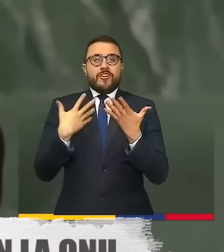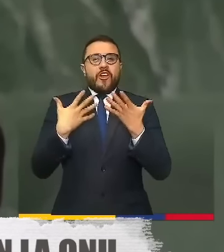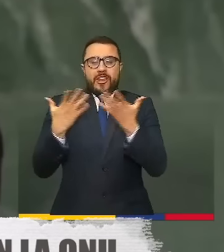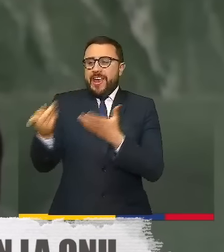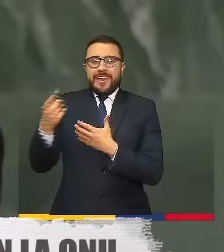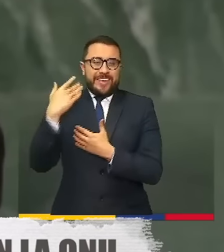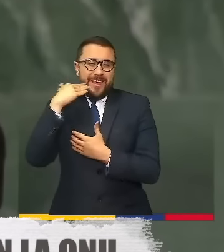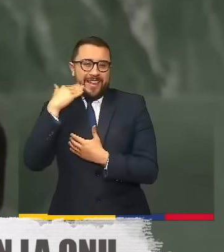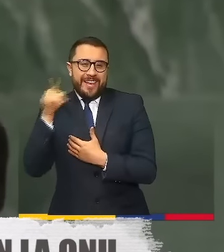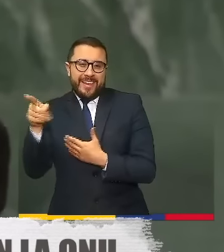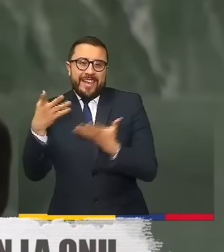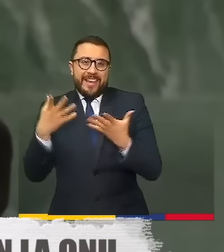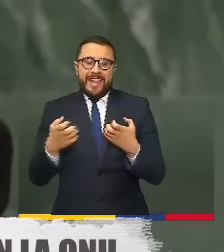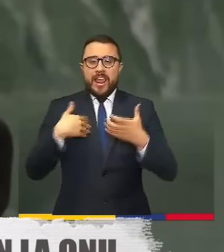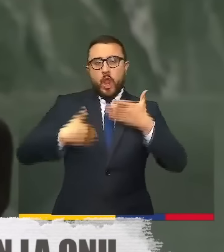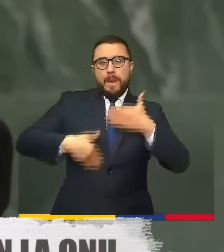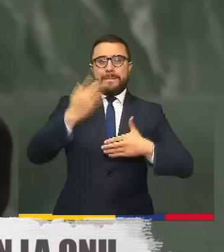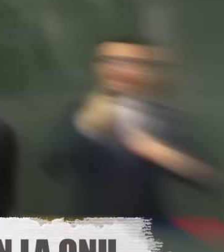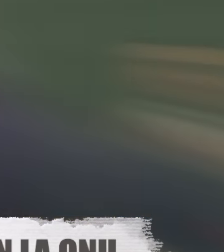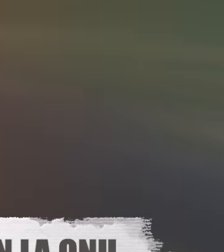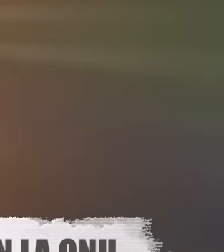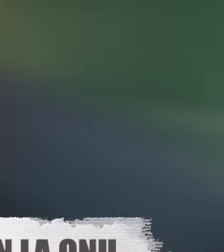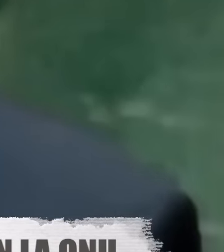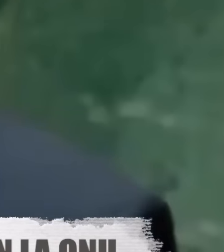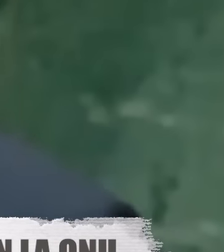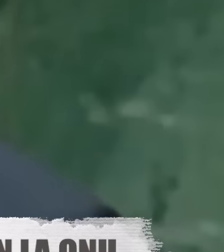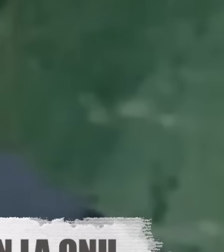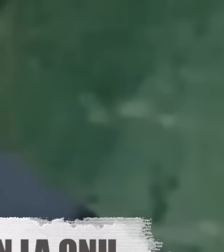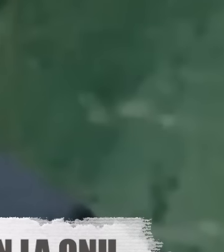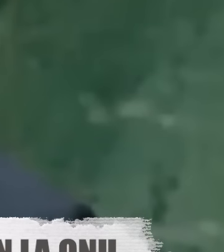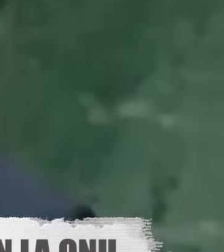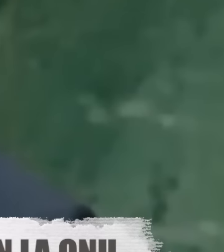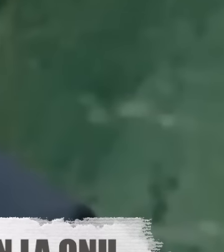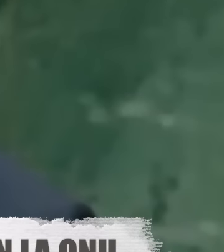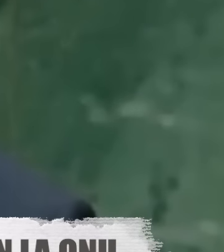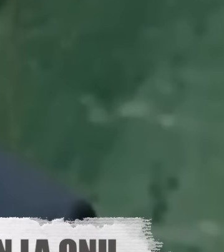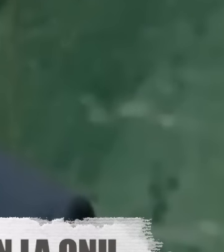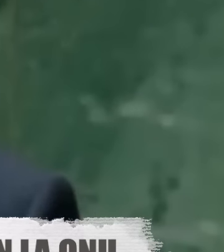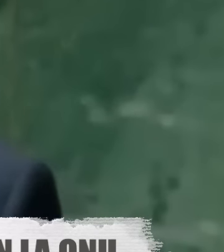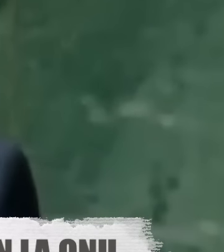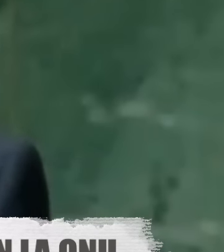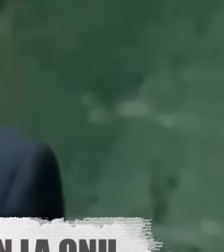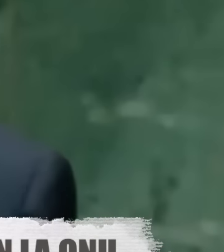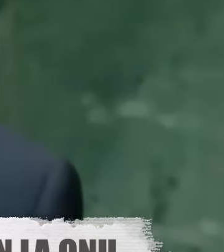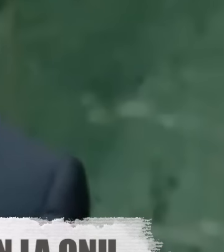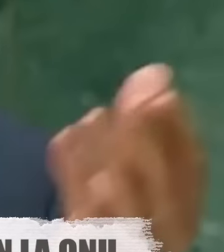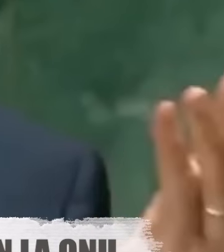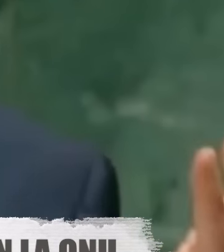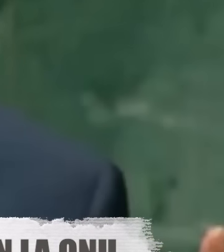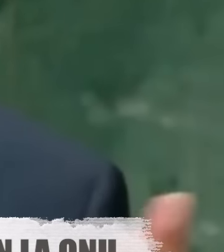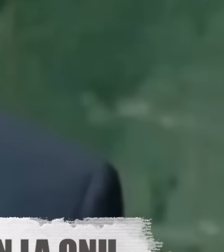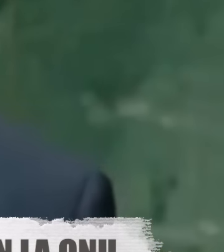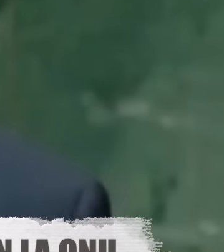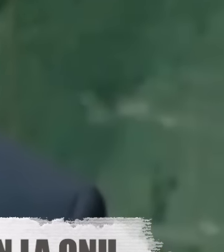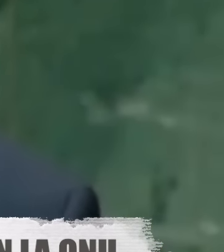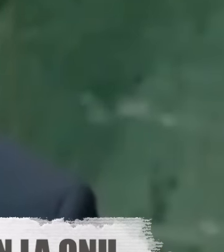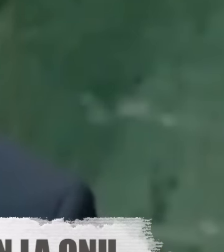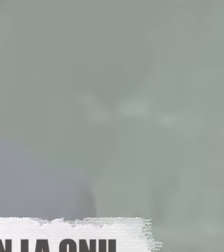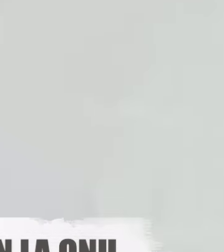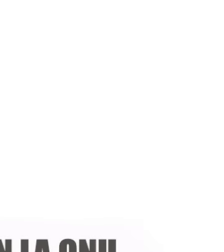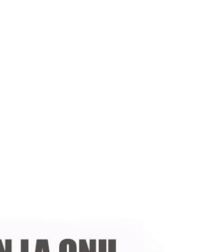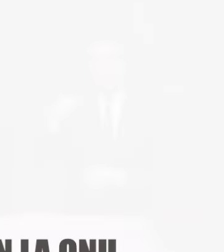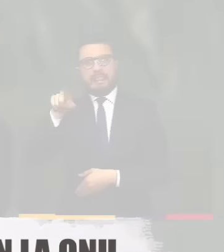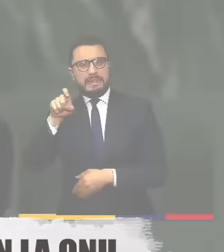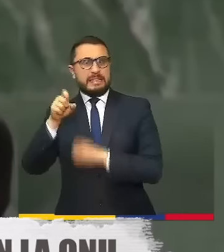durante su estadía en Nueva York Petro se reunió con mahmud abbas presidente de la autoridad Palestina a